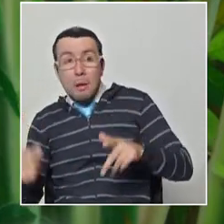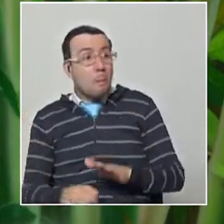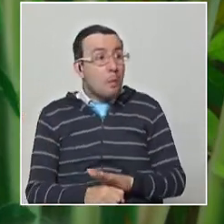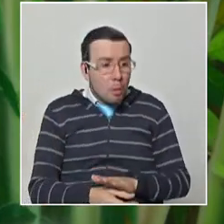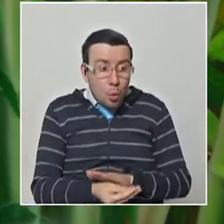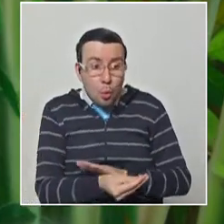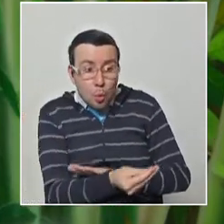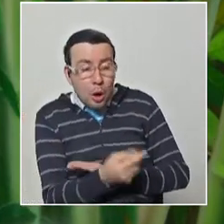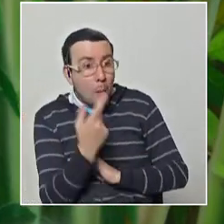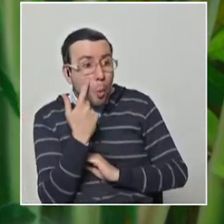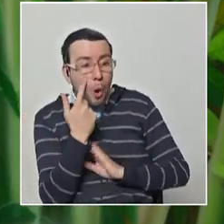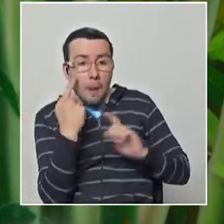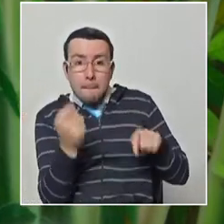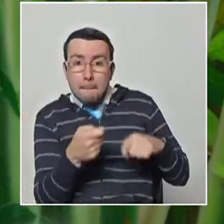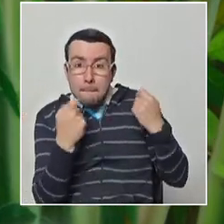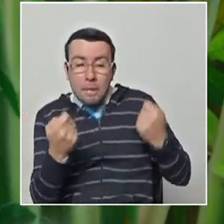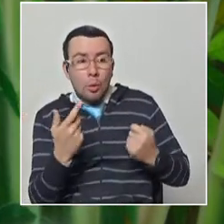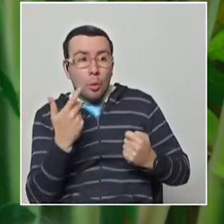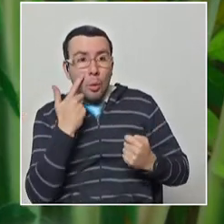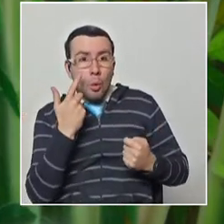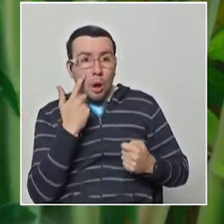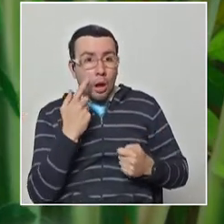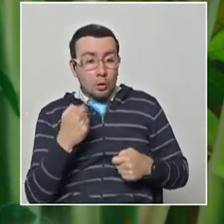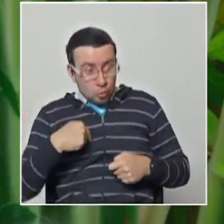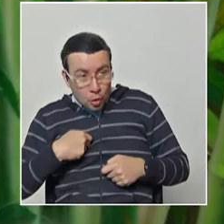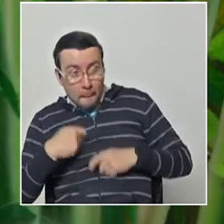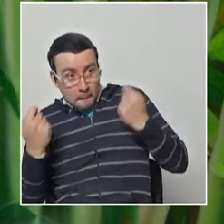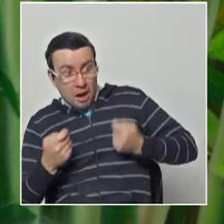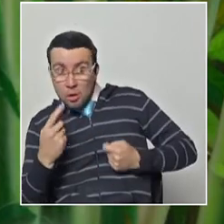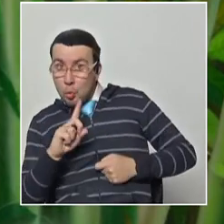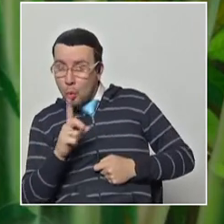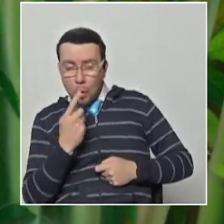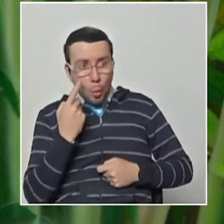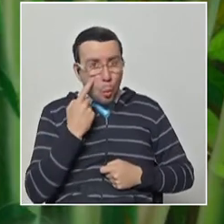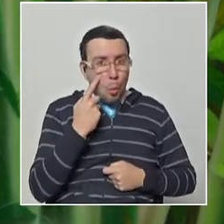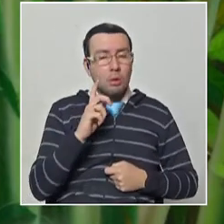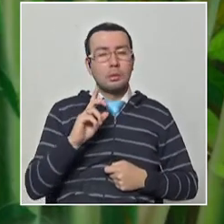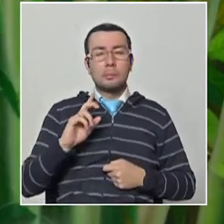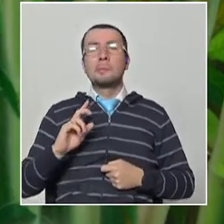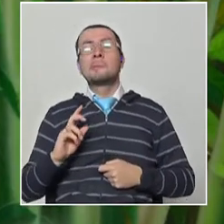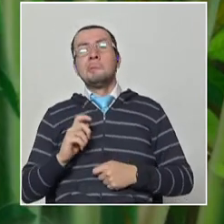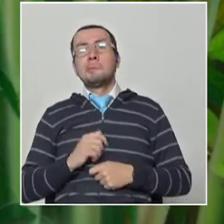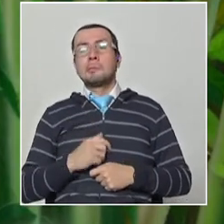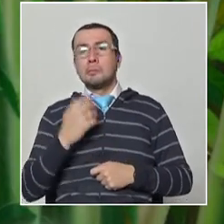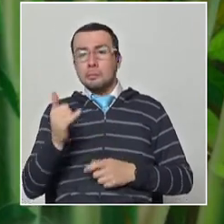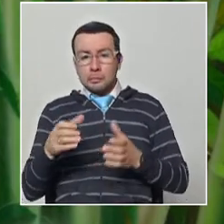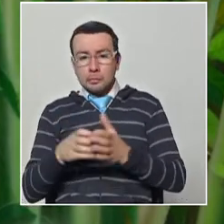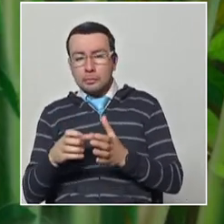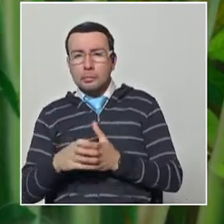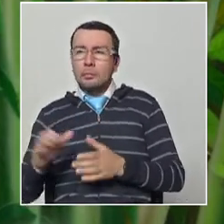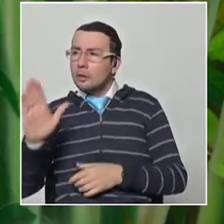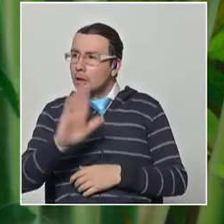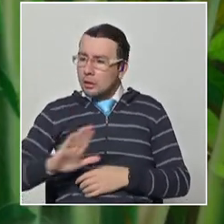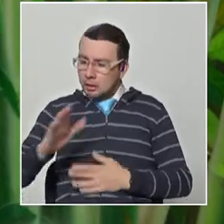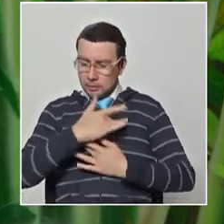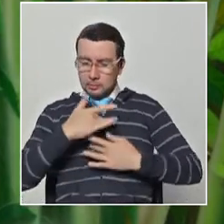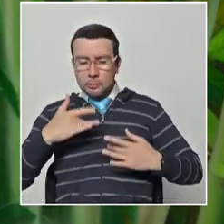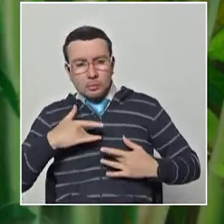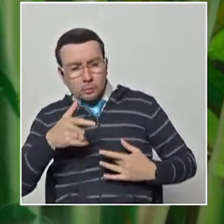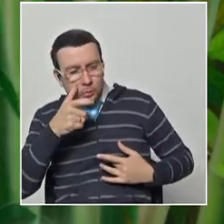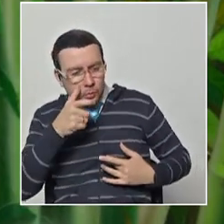el eventual escondido por cuidado que aquí vino diga que aquí se lo vendimos porque además las territoriales están buscando eso a como de lugar